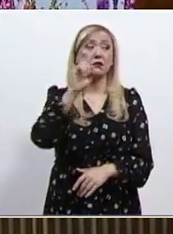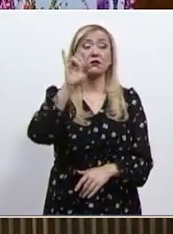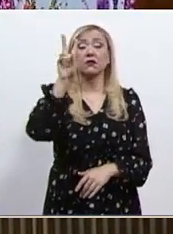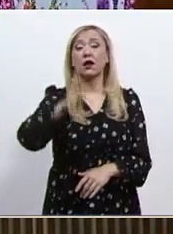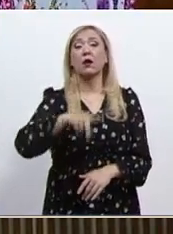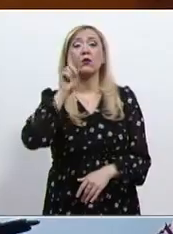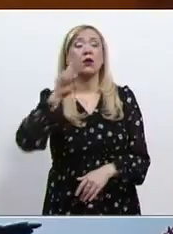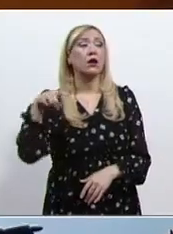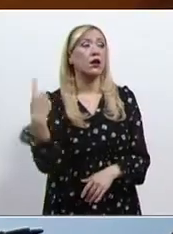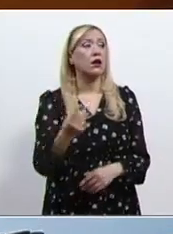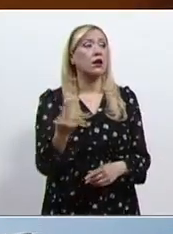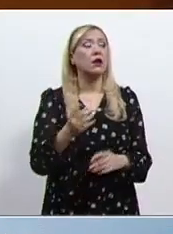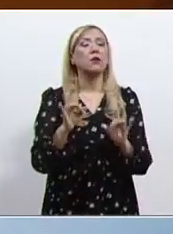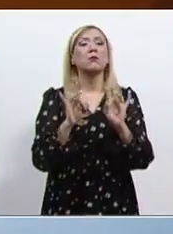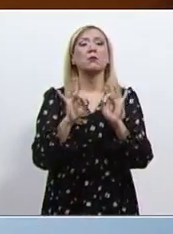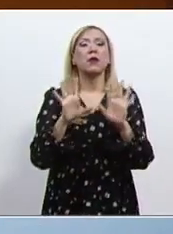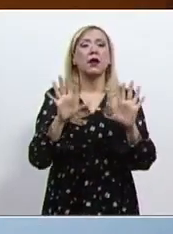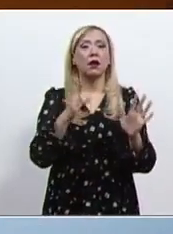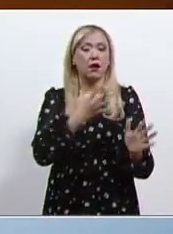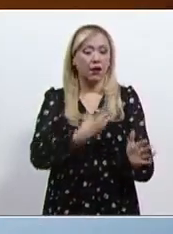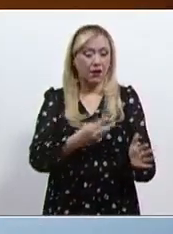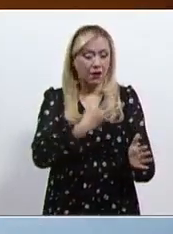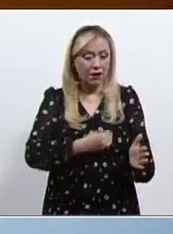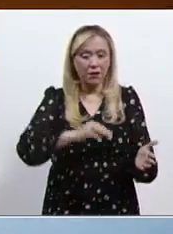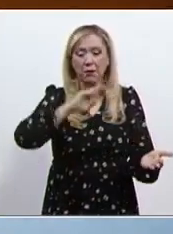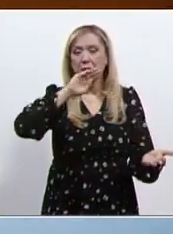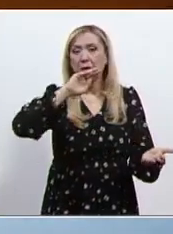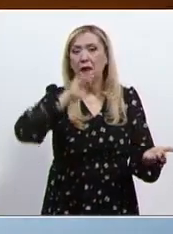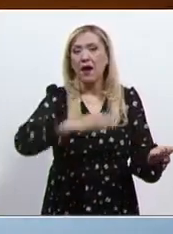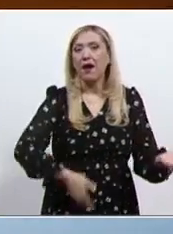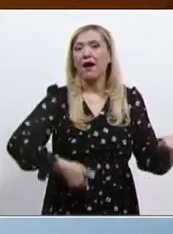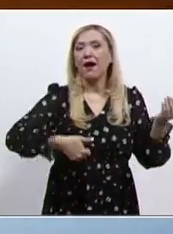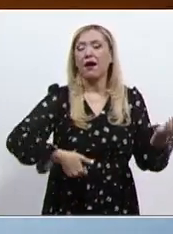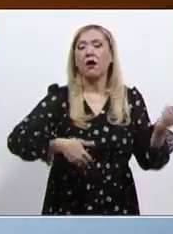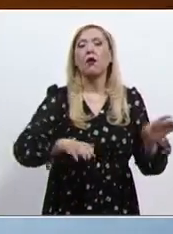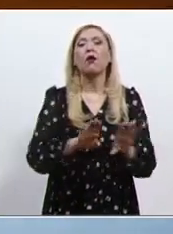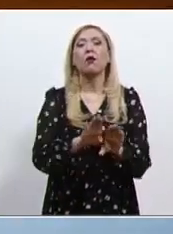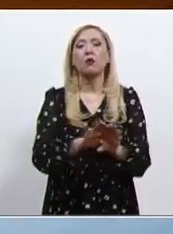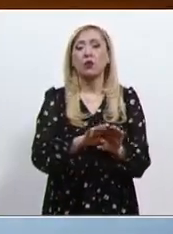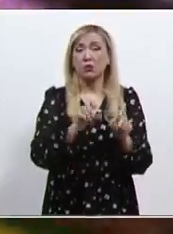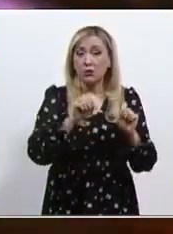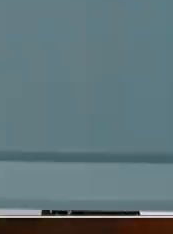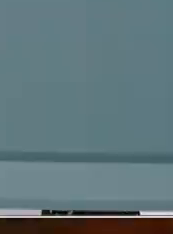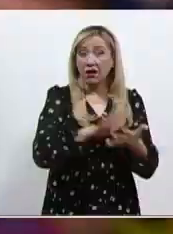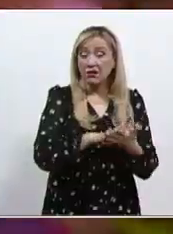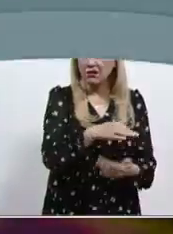mujeres que ejercen la maternidad en condiciones difíciles puedan dejar la prisión